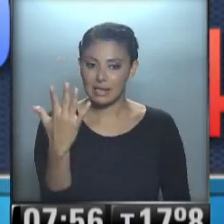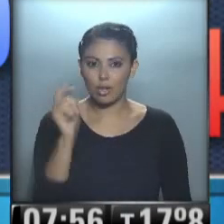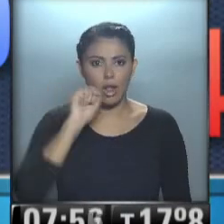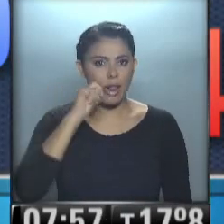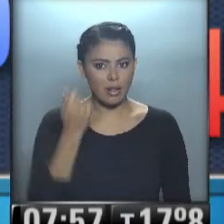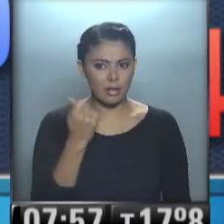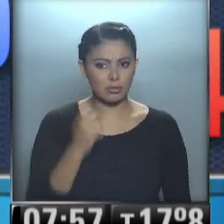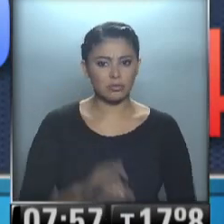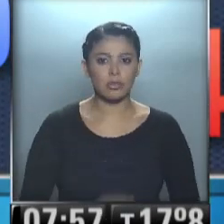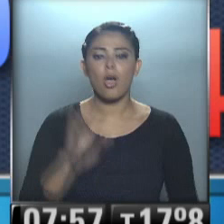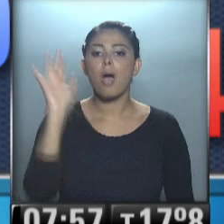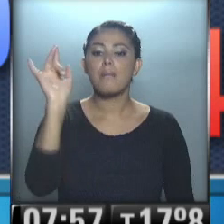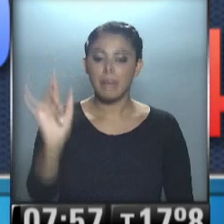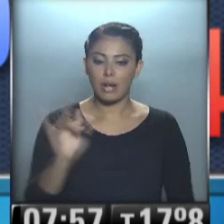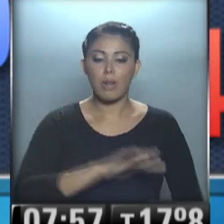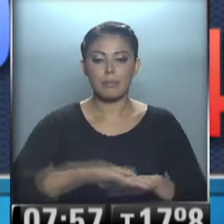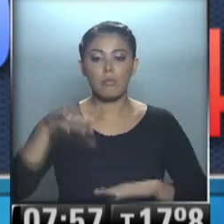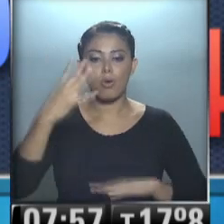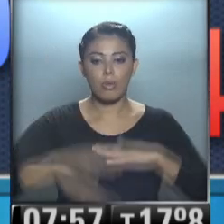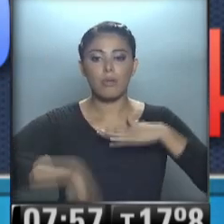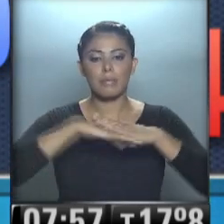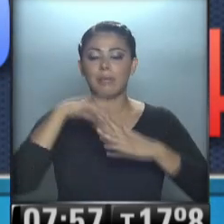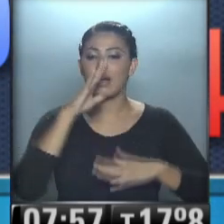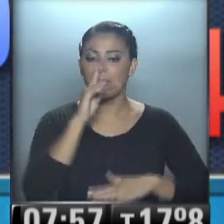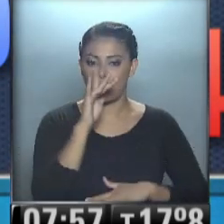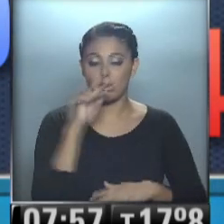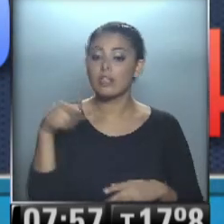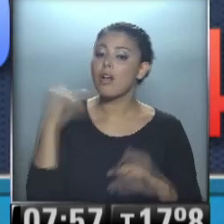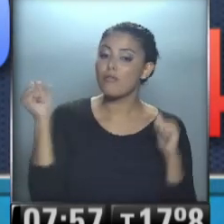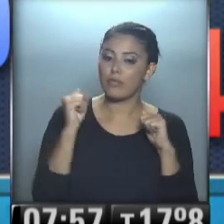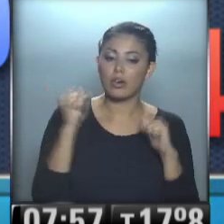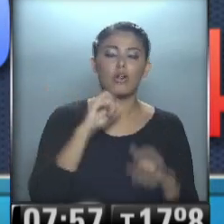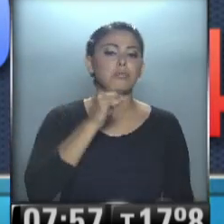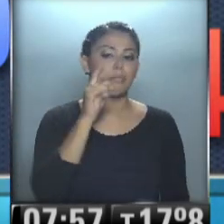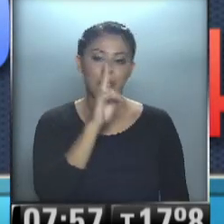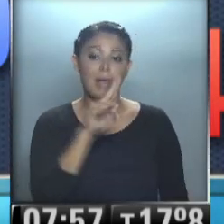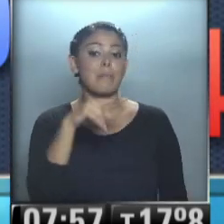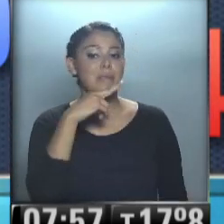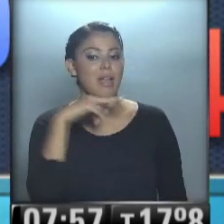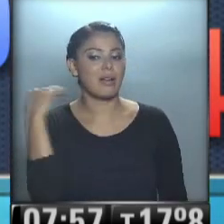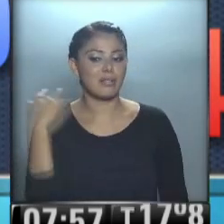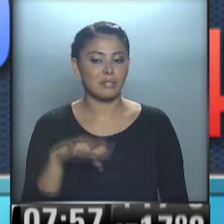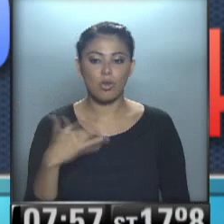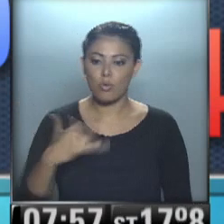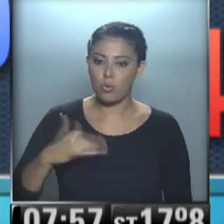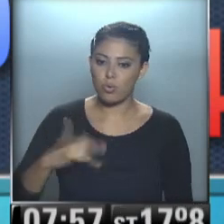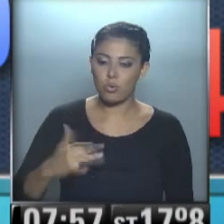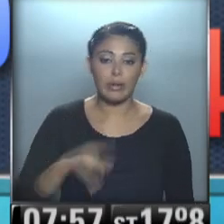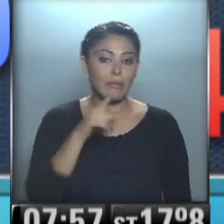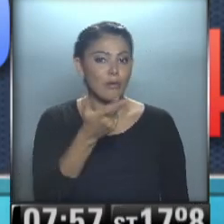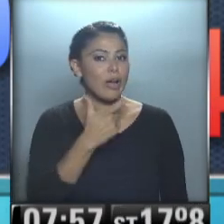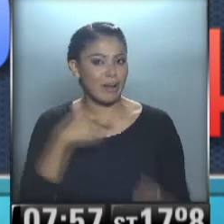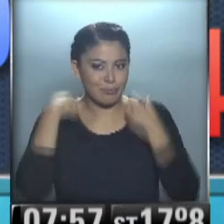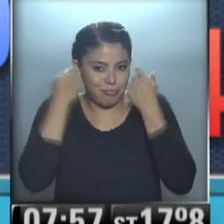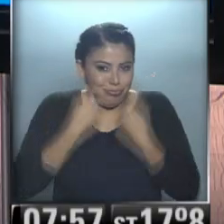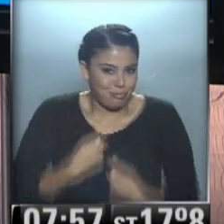Lindo va a estar. Miércoles, 4, 14. Fresquito. Sí, pero mira el viernes. Upa. Ay, te quiero bien